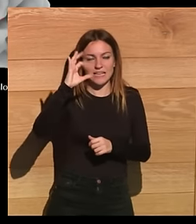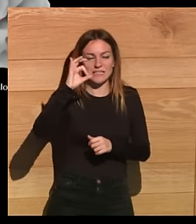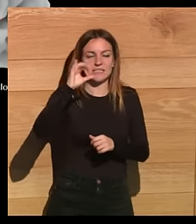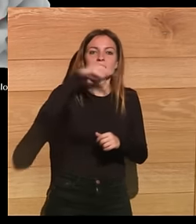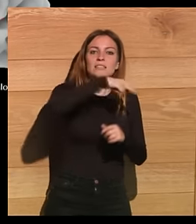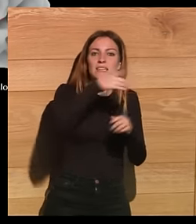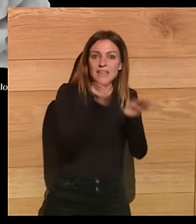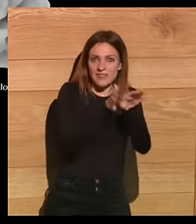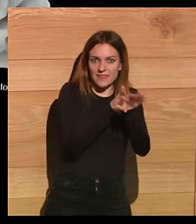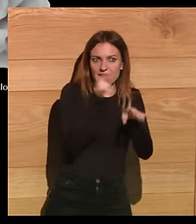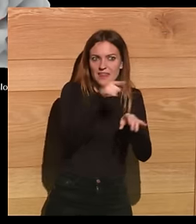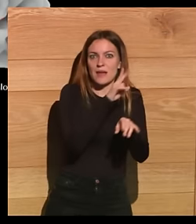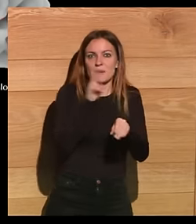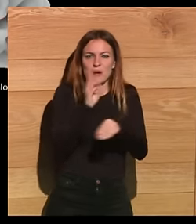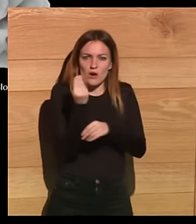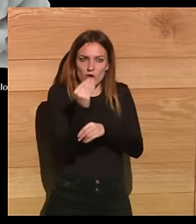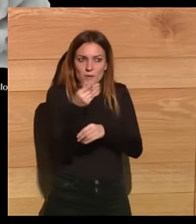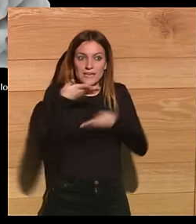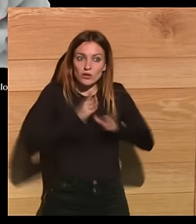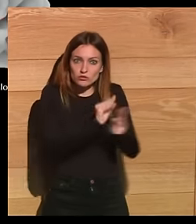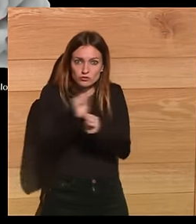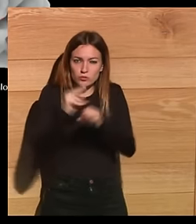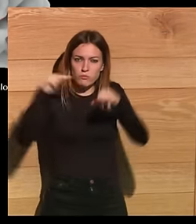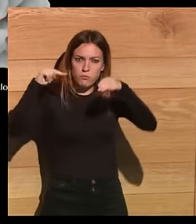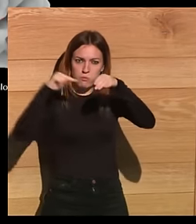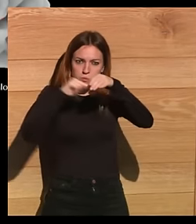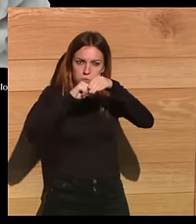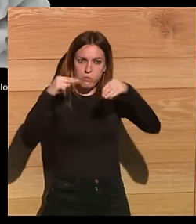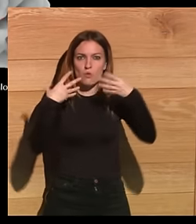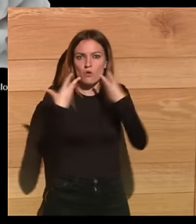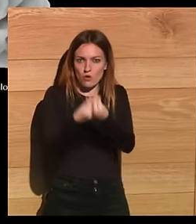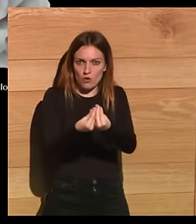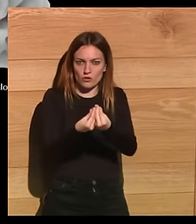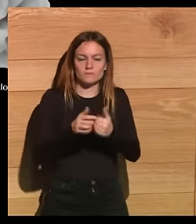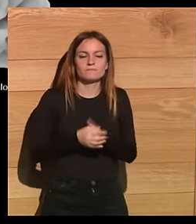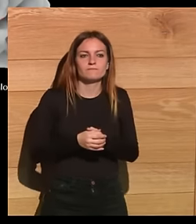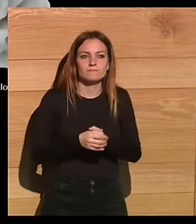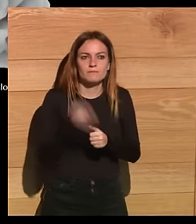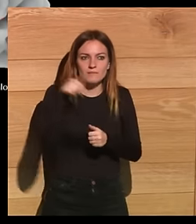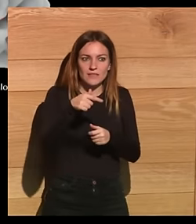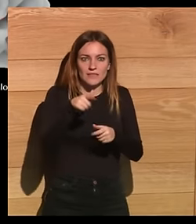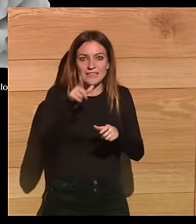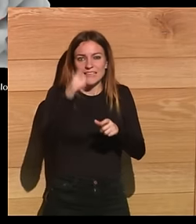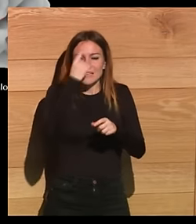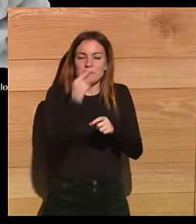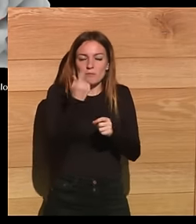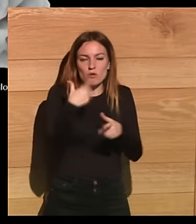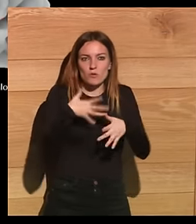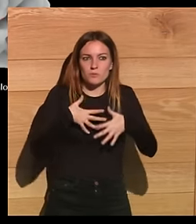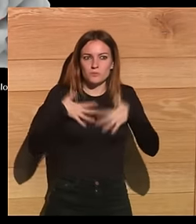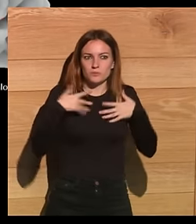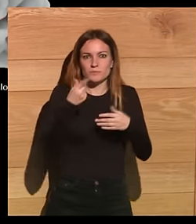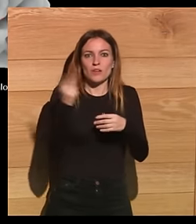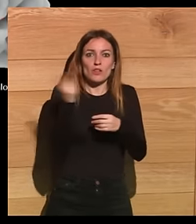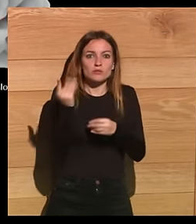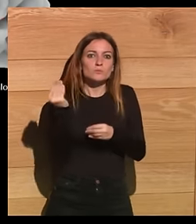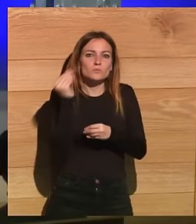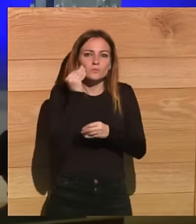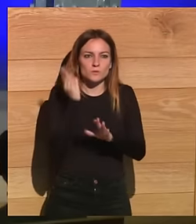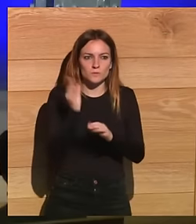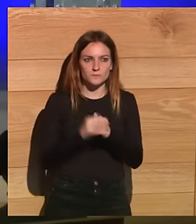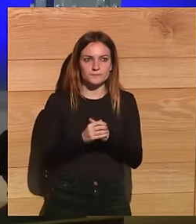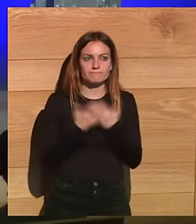su hijo para hacer una resonancia magnética, hizo muchos experimentos con su bebé, y esta es una imagen bastante emotiva, ¿no? Se están dando un beso.